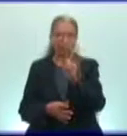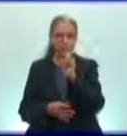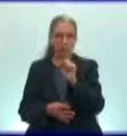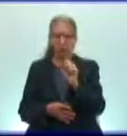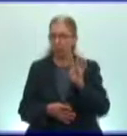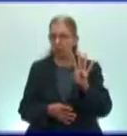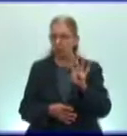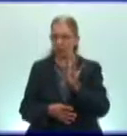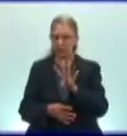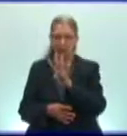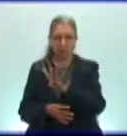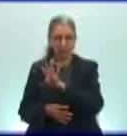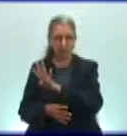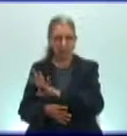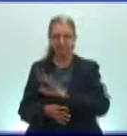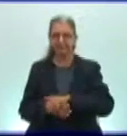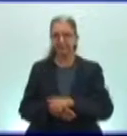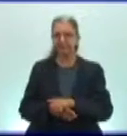4.